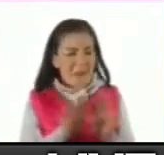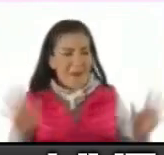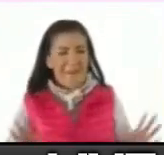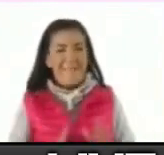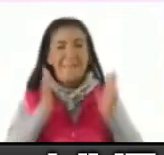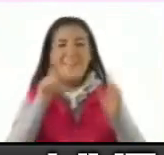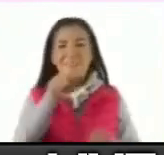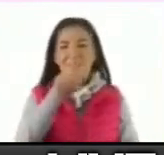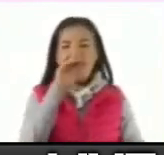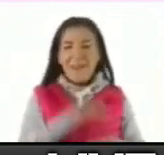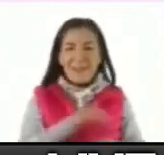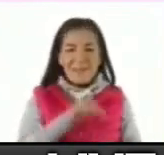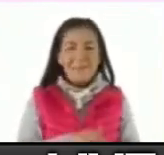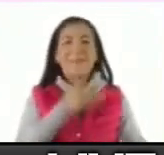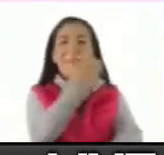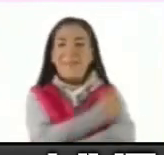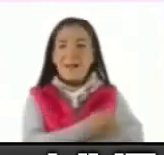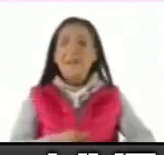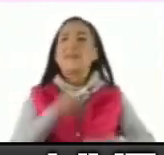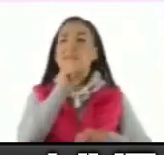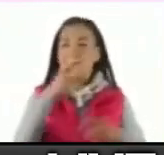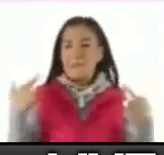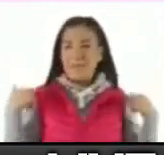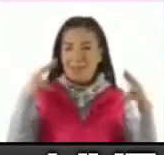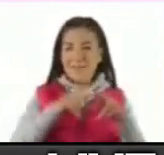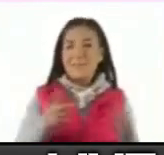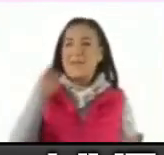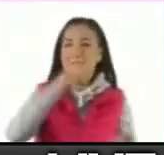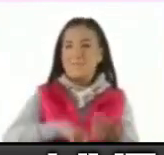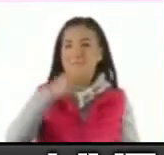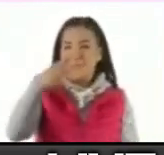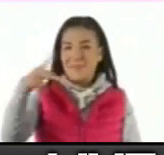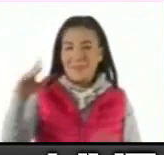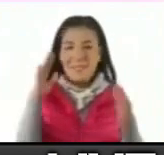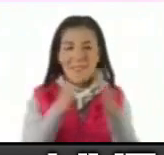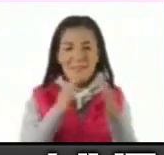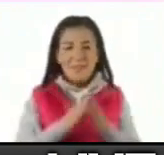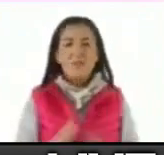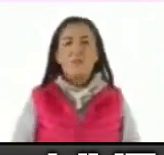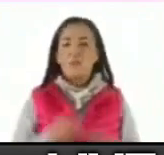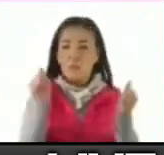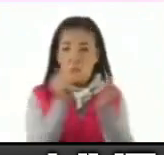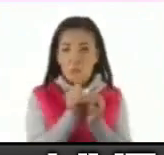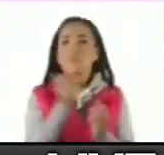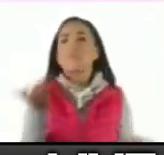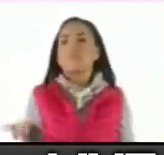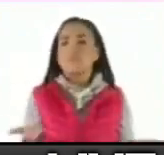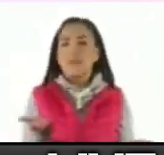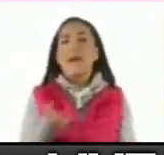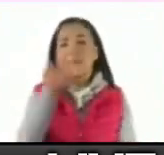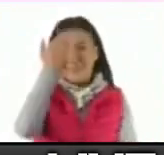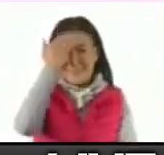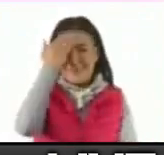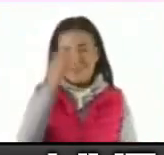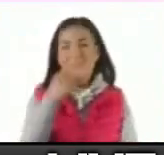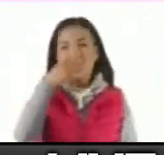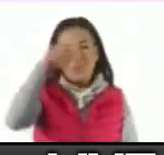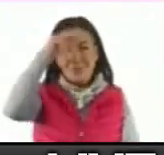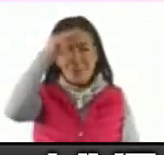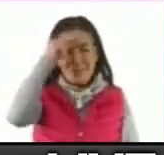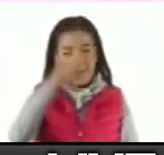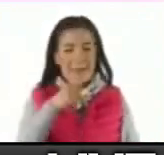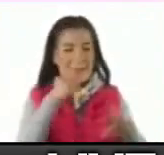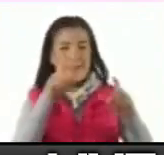amigos, familiares y profesores desde su casa, con sus conocimientos de química. Dicho de manera